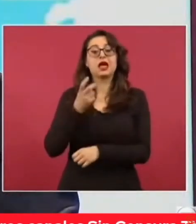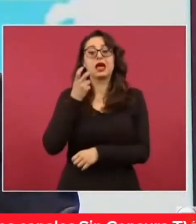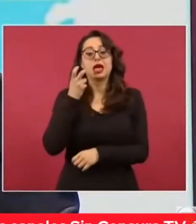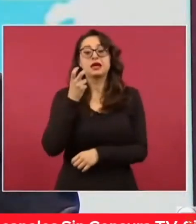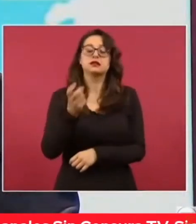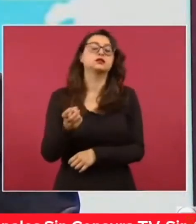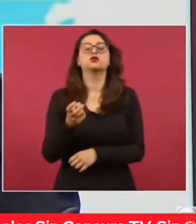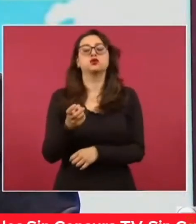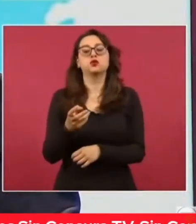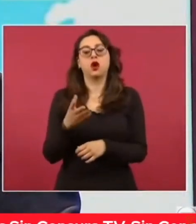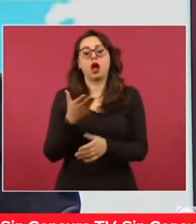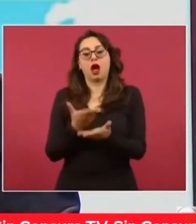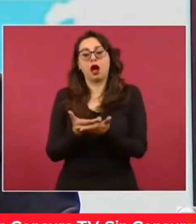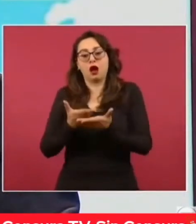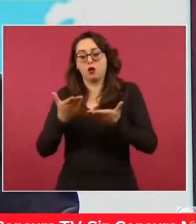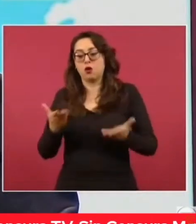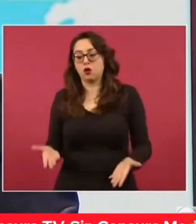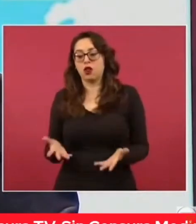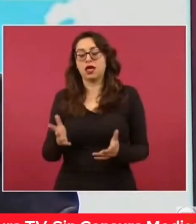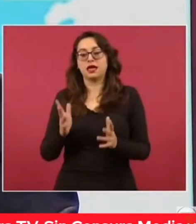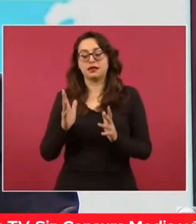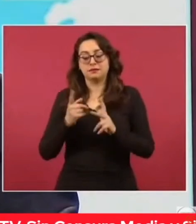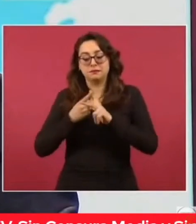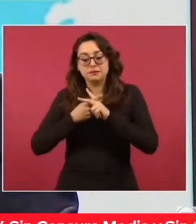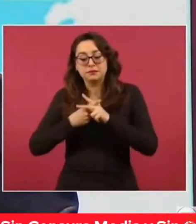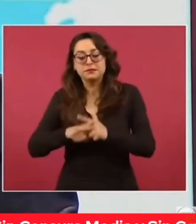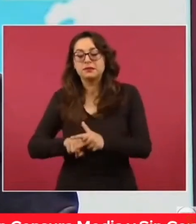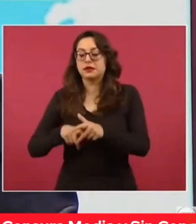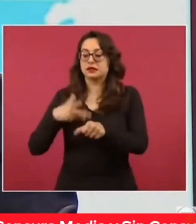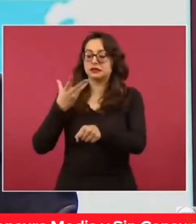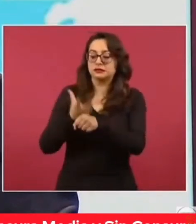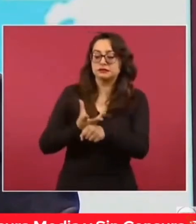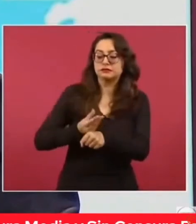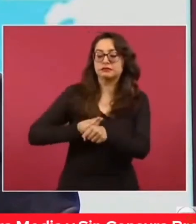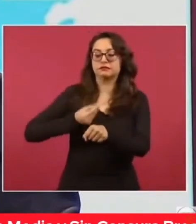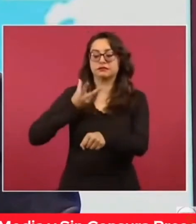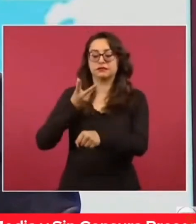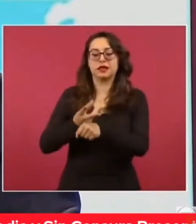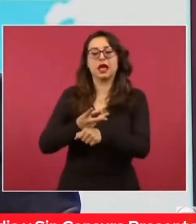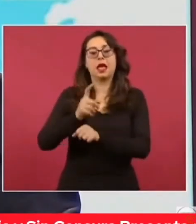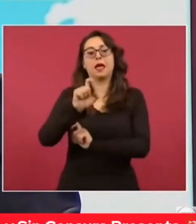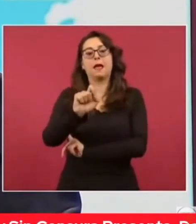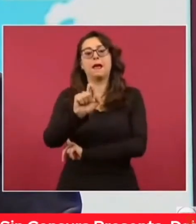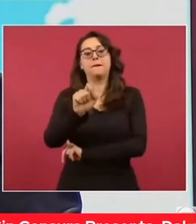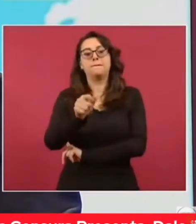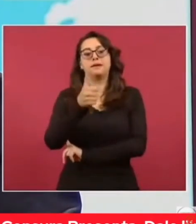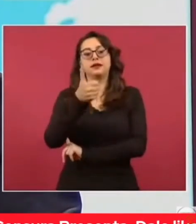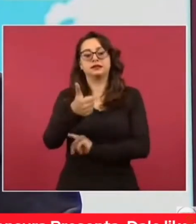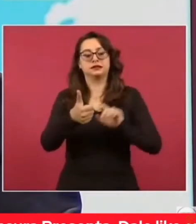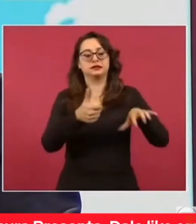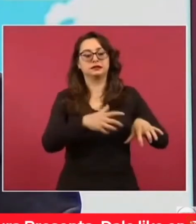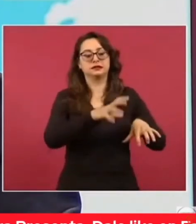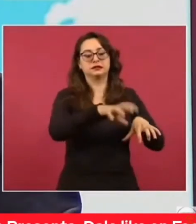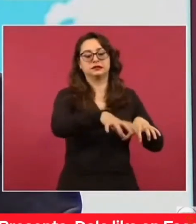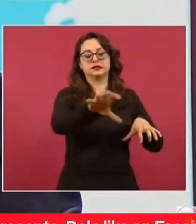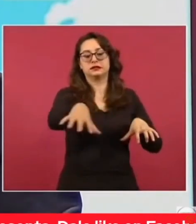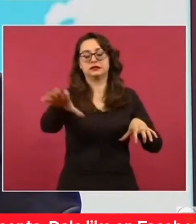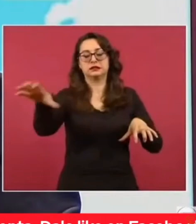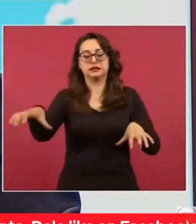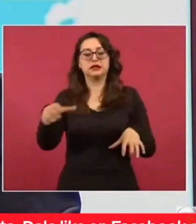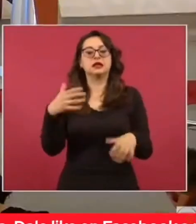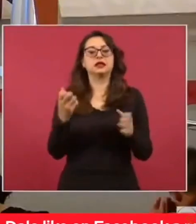mejoramiento de zonas arqueológicas, que hasta ahora abarca 26 zonas en los estados de Chiapas, Tabasco,